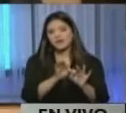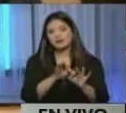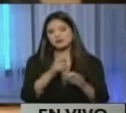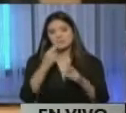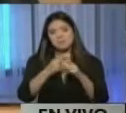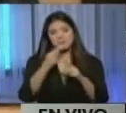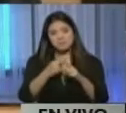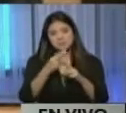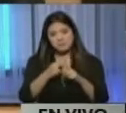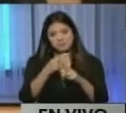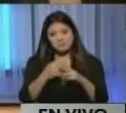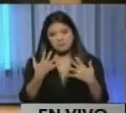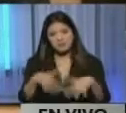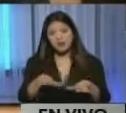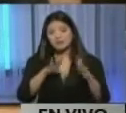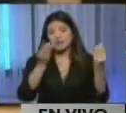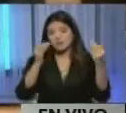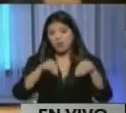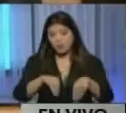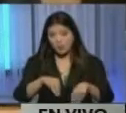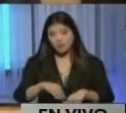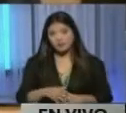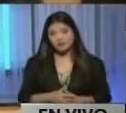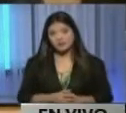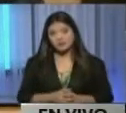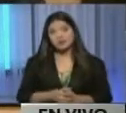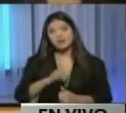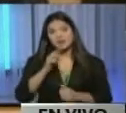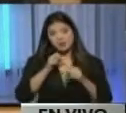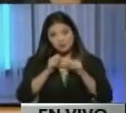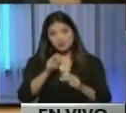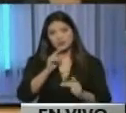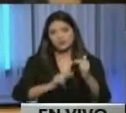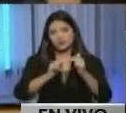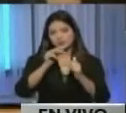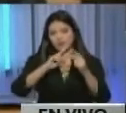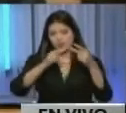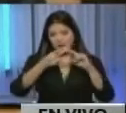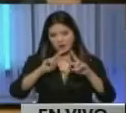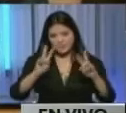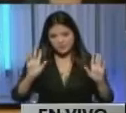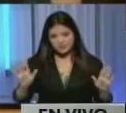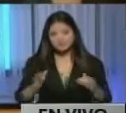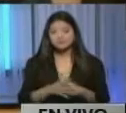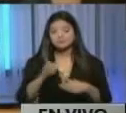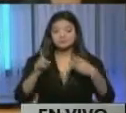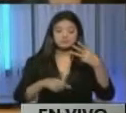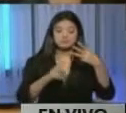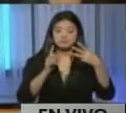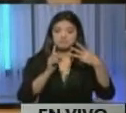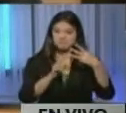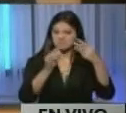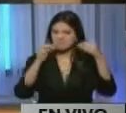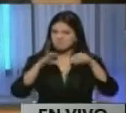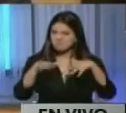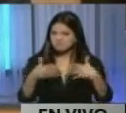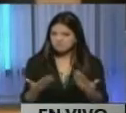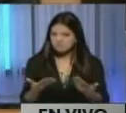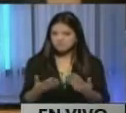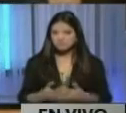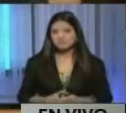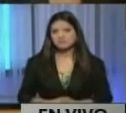amenacen la implementación de los acuerdos y la construcción de la paz. 3. Acuerdo, acuerdo sobre refrendación.